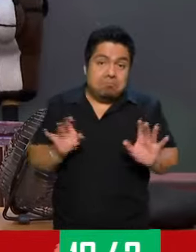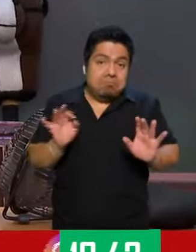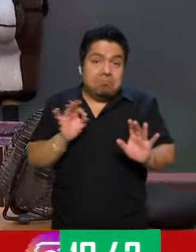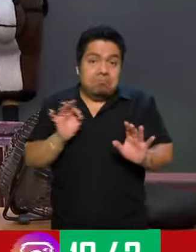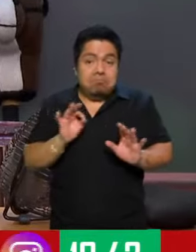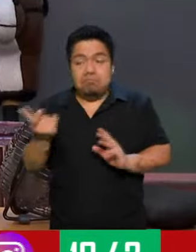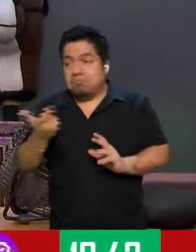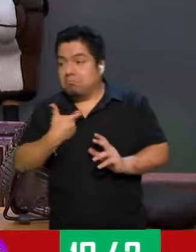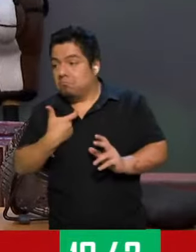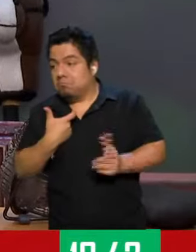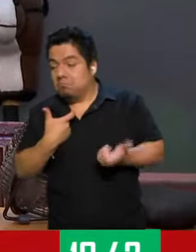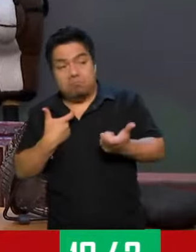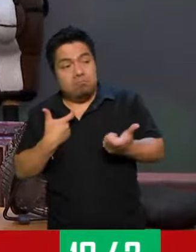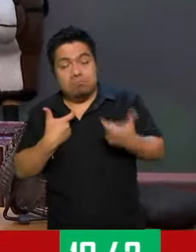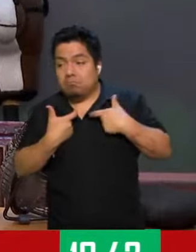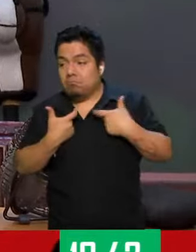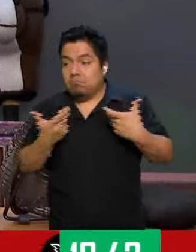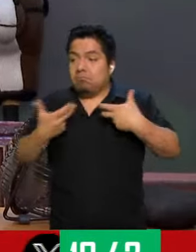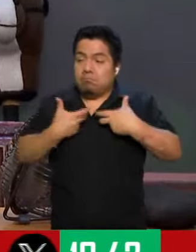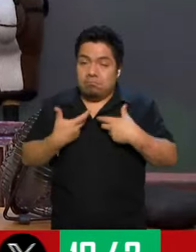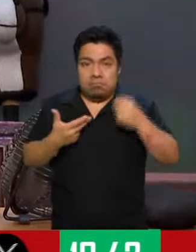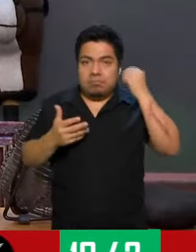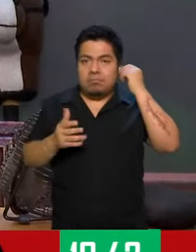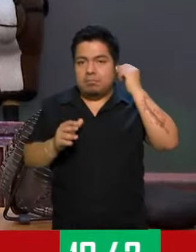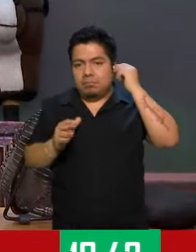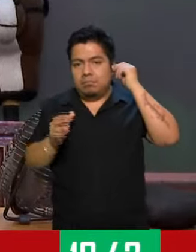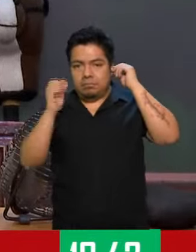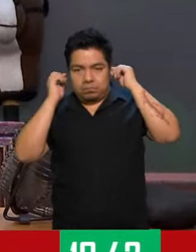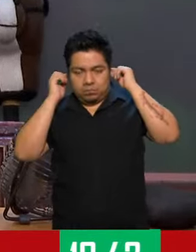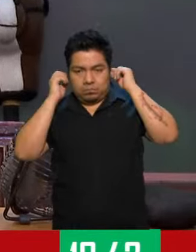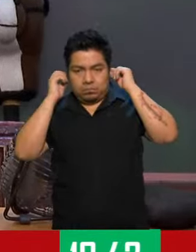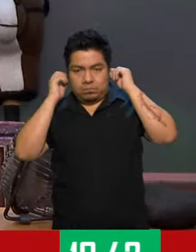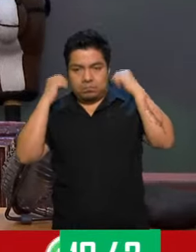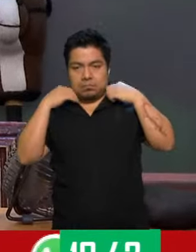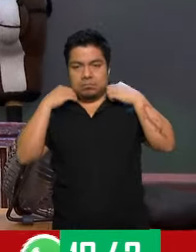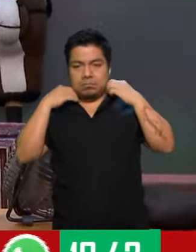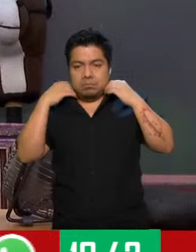que cobraron una la nota. Oh, pues igual cobraron lo que tenían que cobrar, señora.